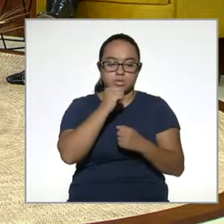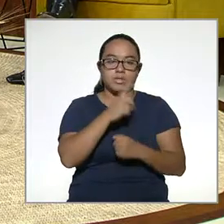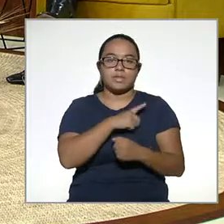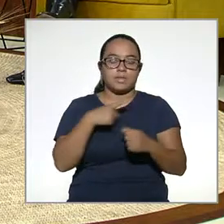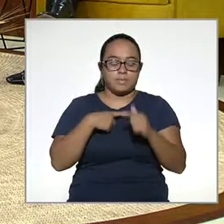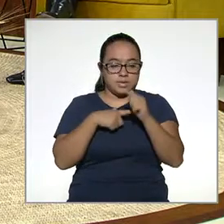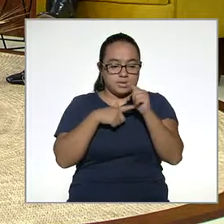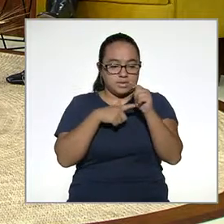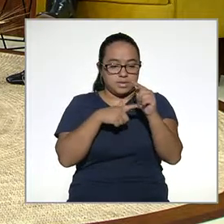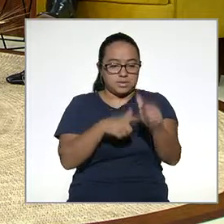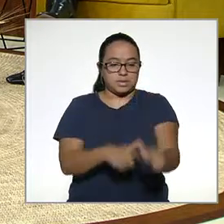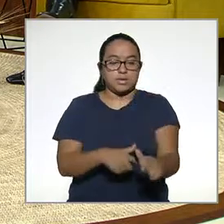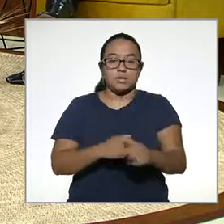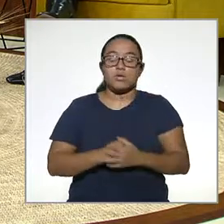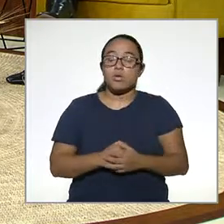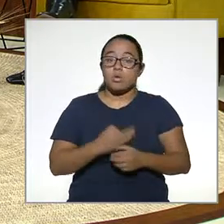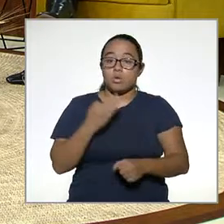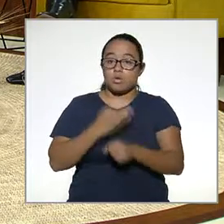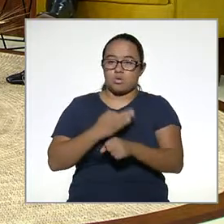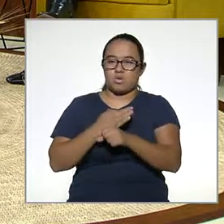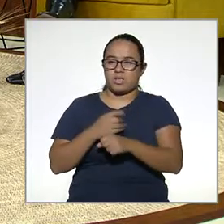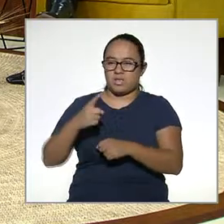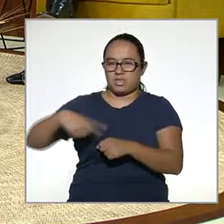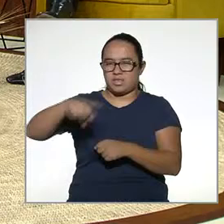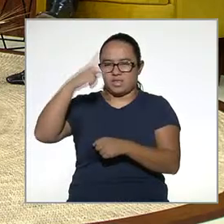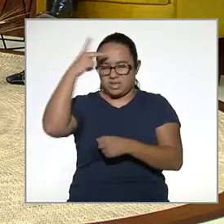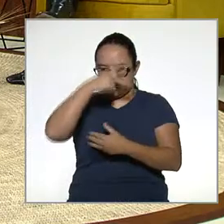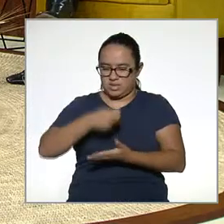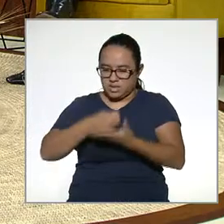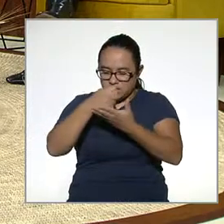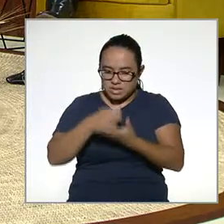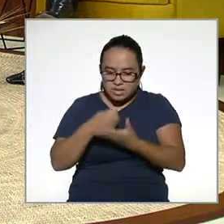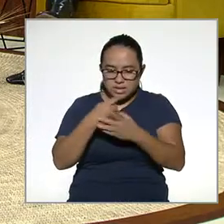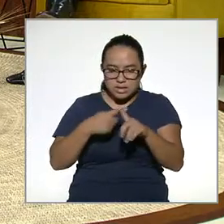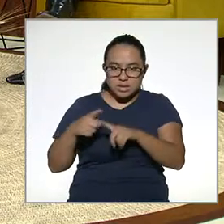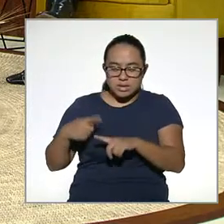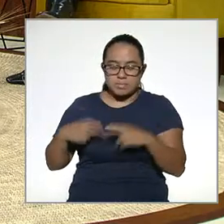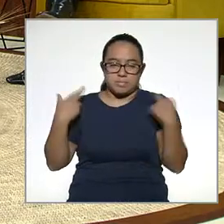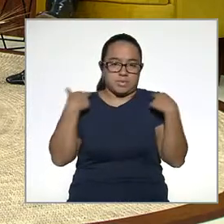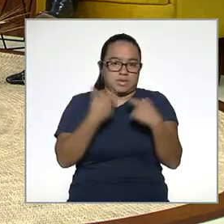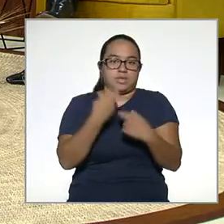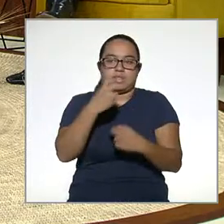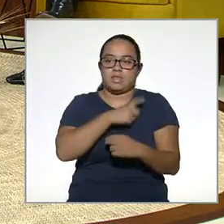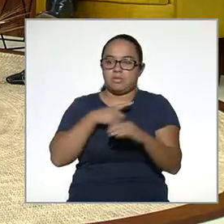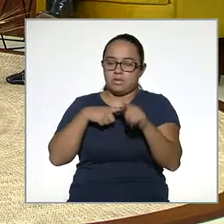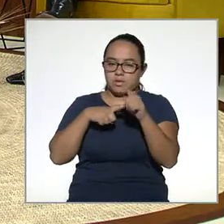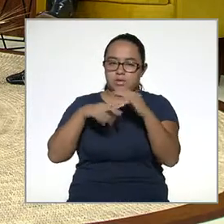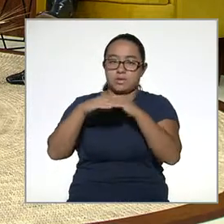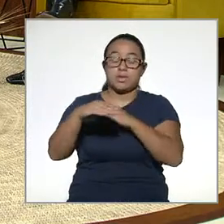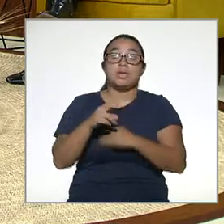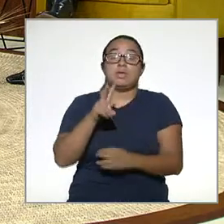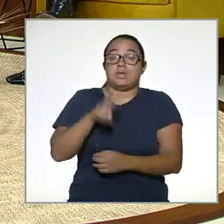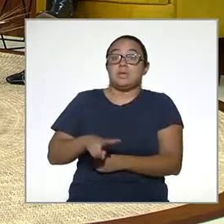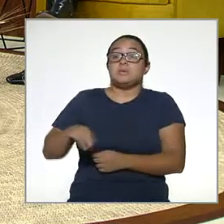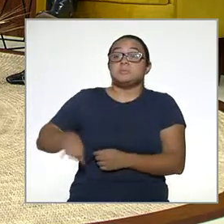eso, no? Creo que es lo que nos ha tocado mantener tanto a los terapeutas como a los docentes. Y que será muy interesante ver qué sucede después porque algo